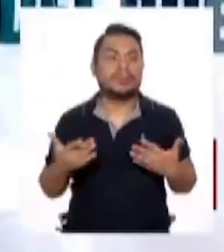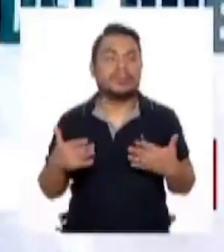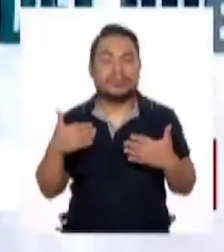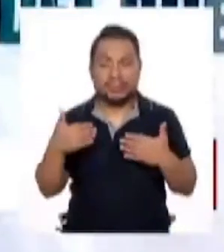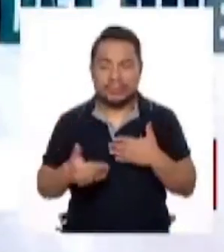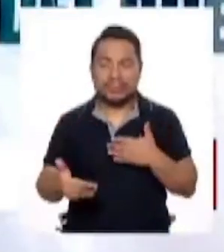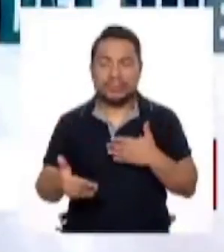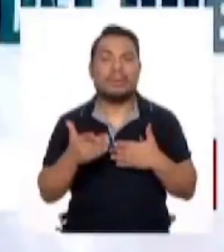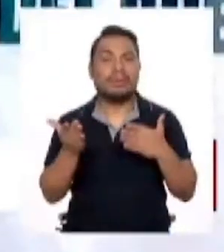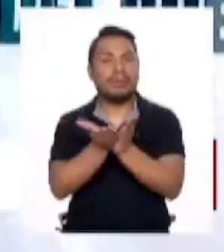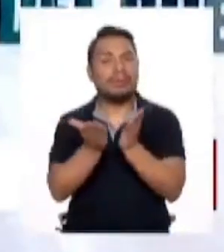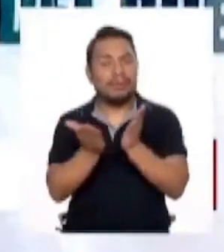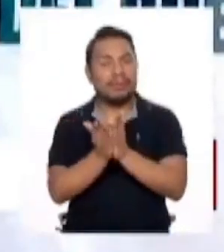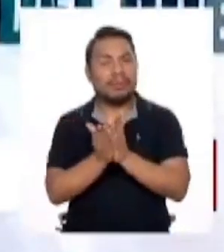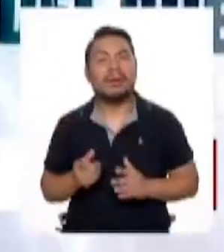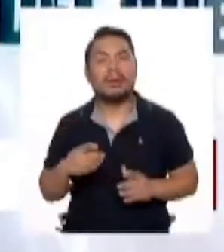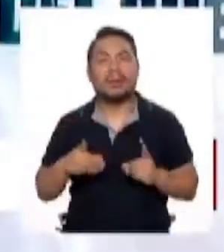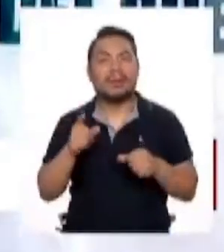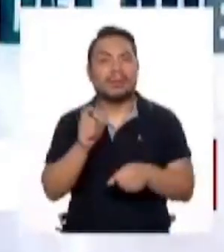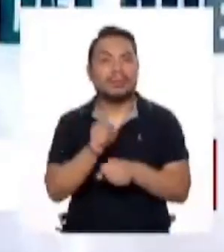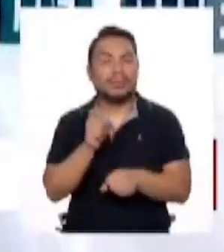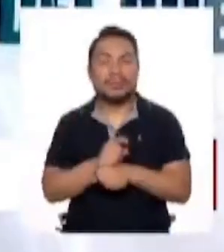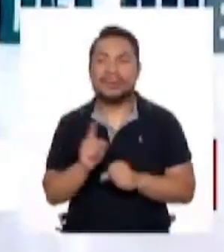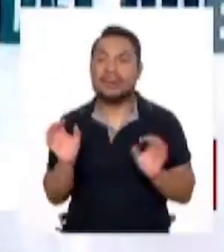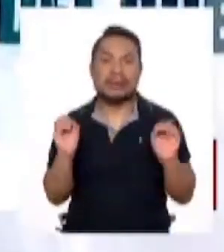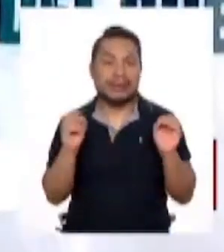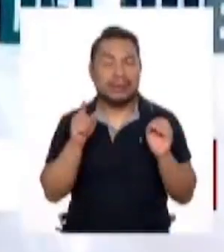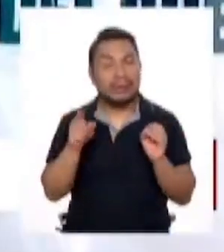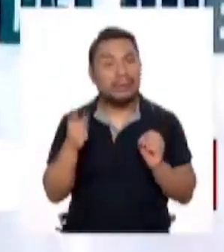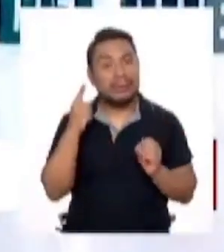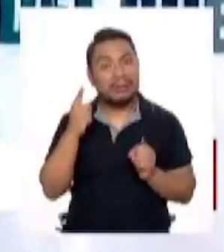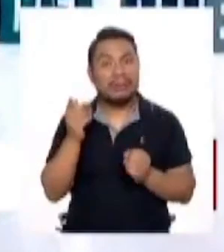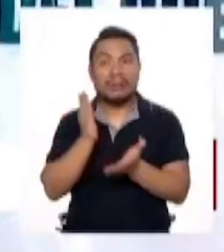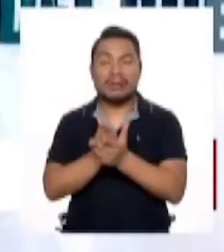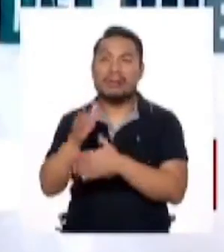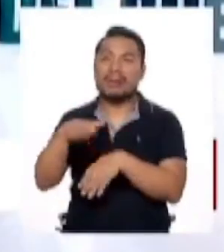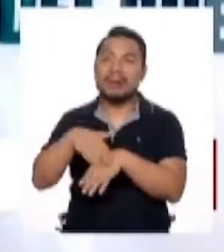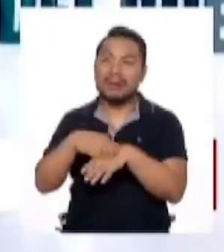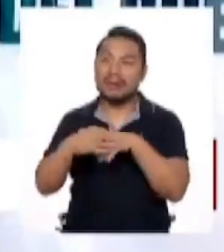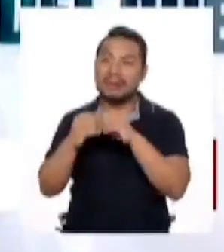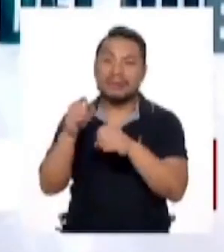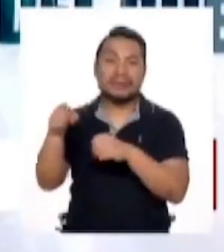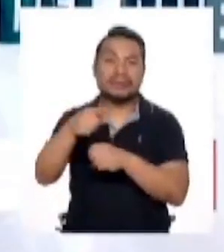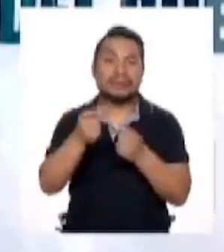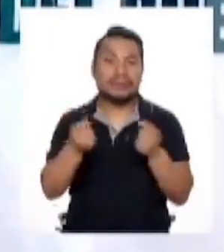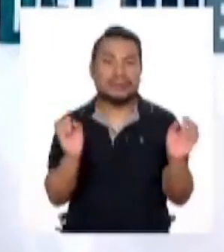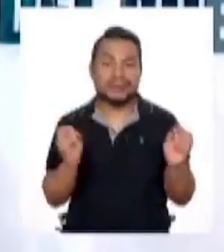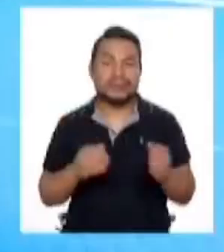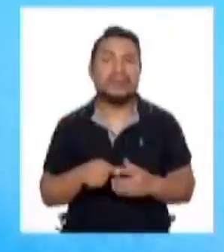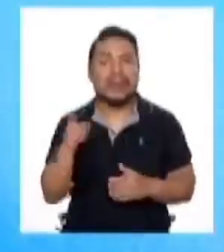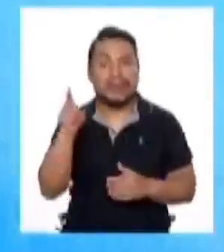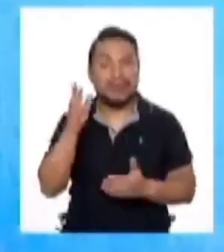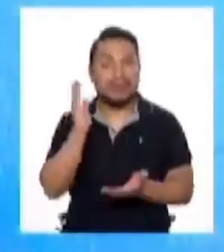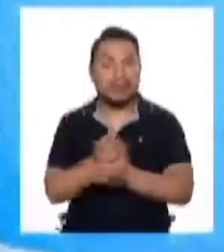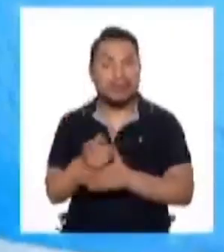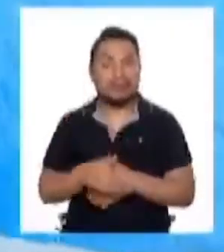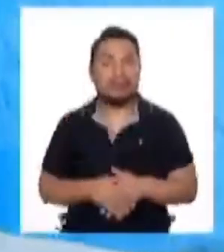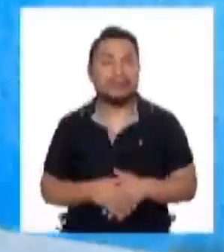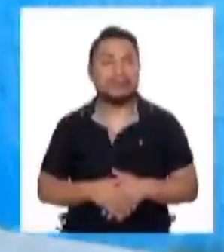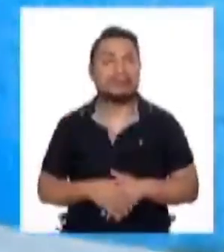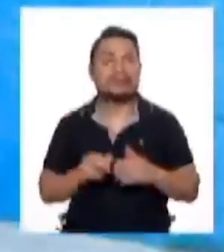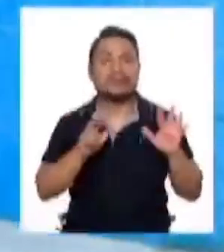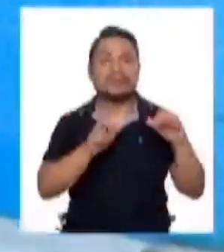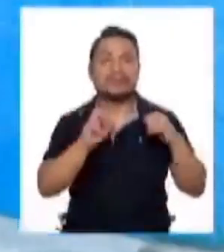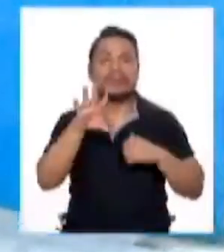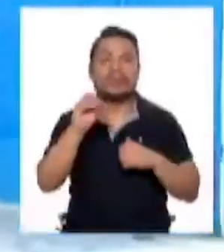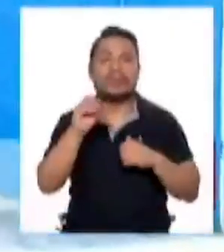marco de las escuelas, de las instituciones educativas, no cumplen con sus funciones, son pasibles de sanciones administrativas y penales.